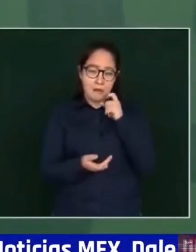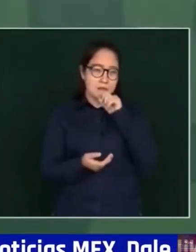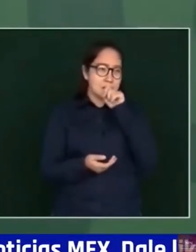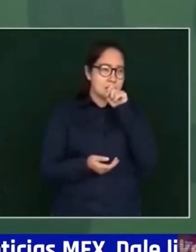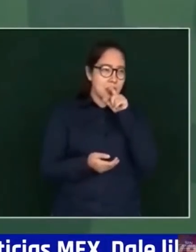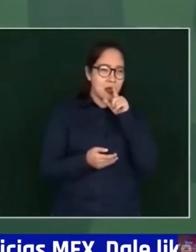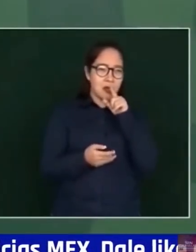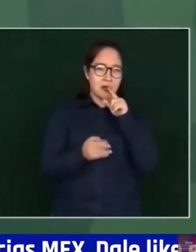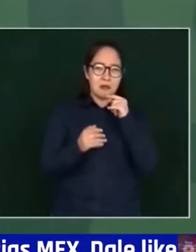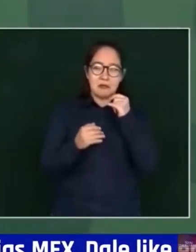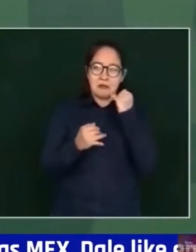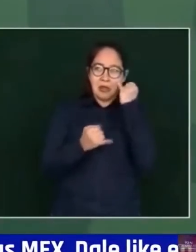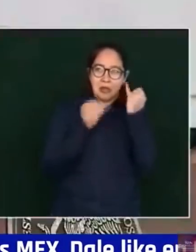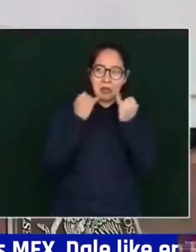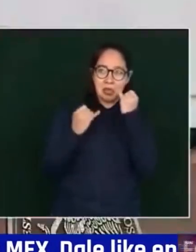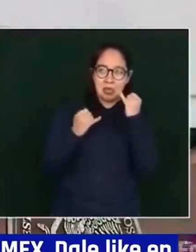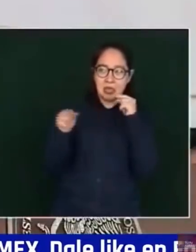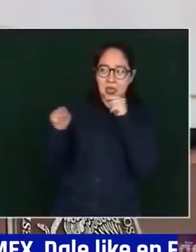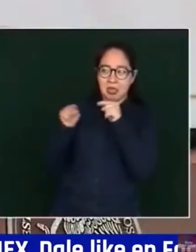para